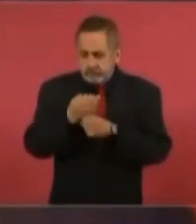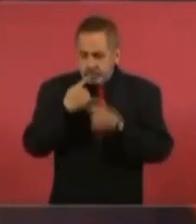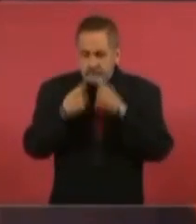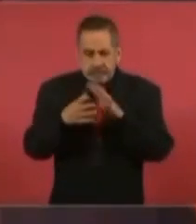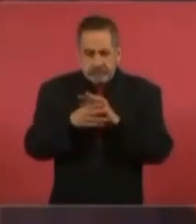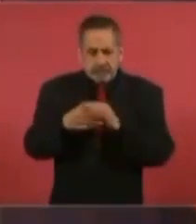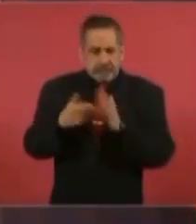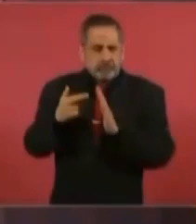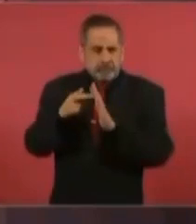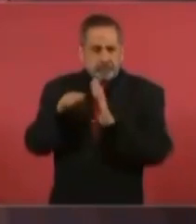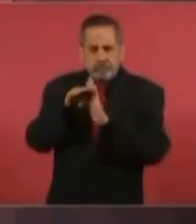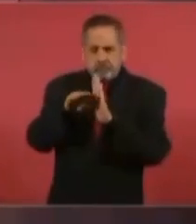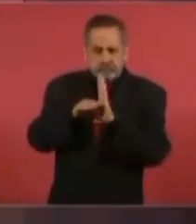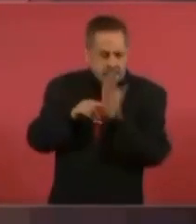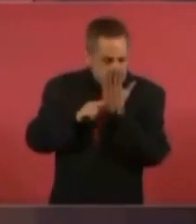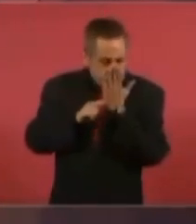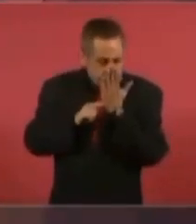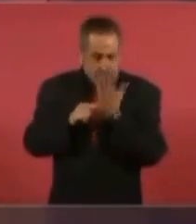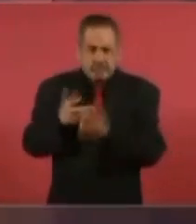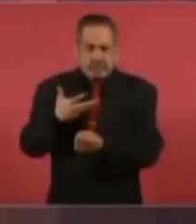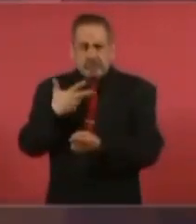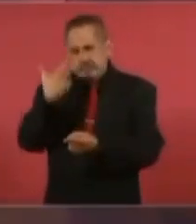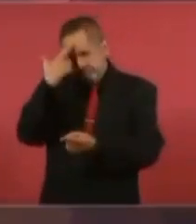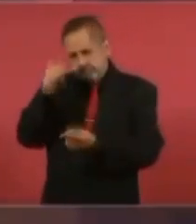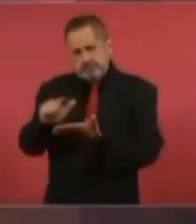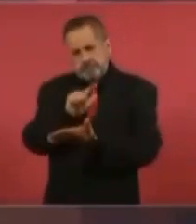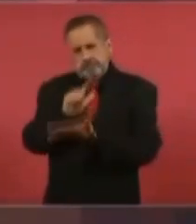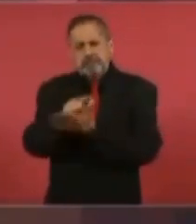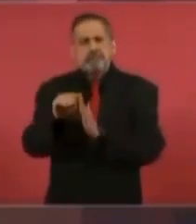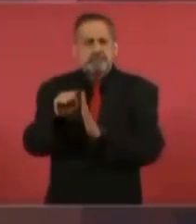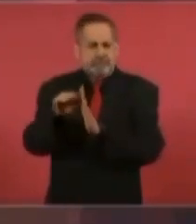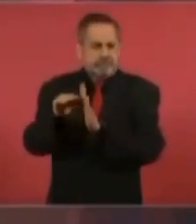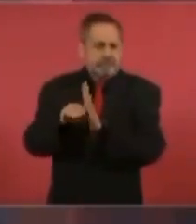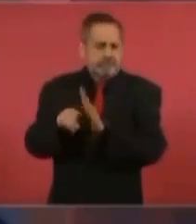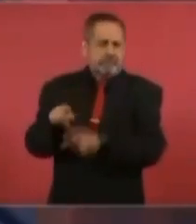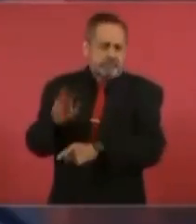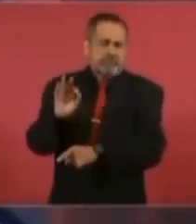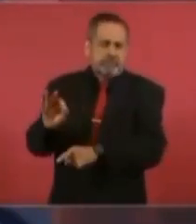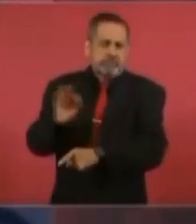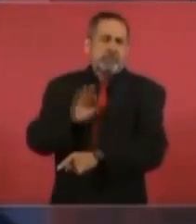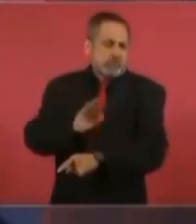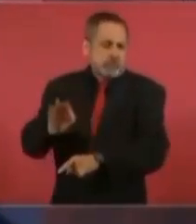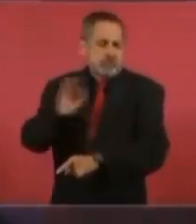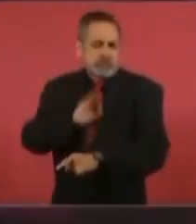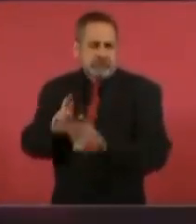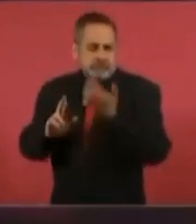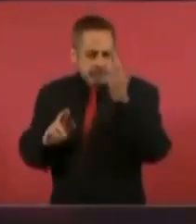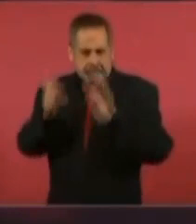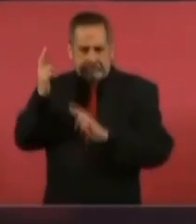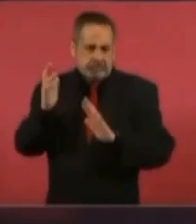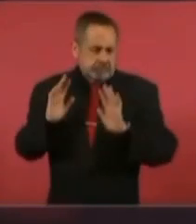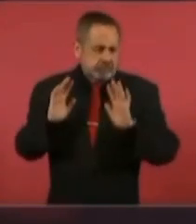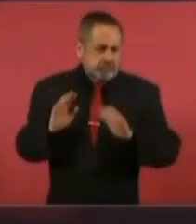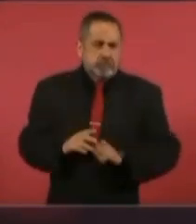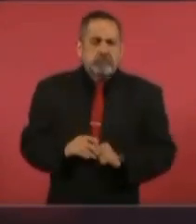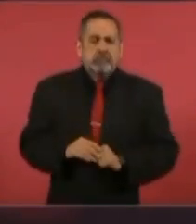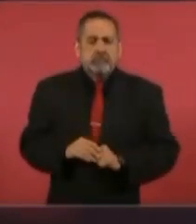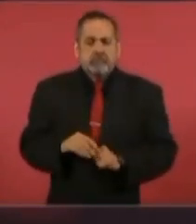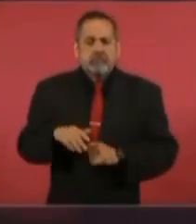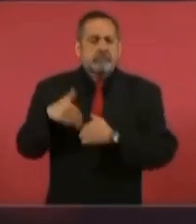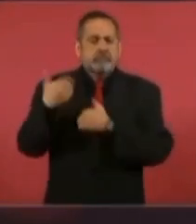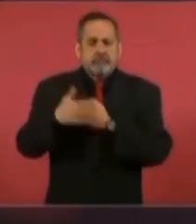los cauces legales y van a ir eh